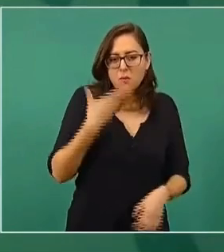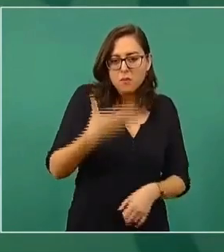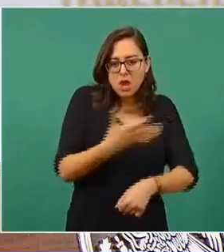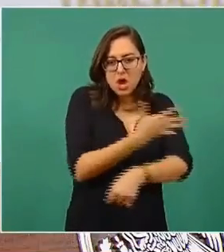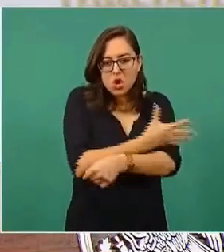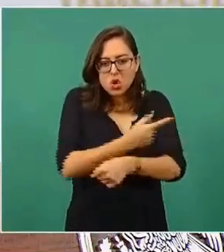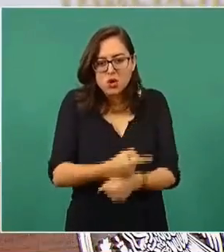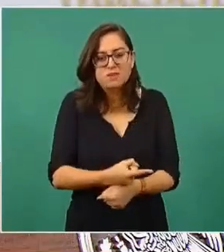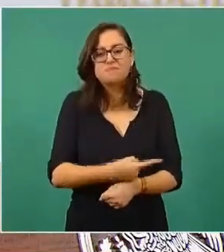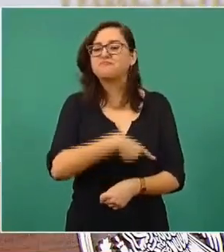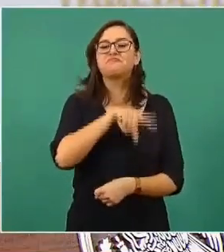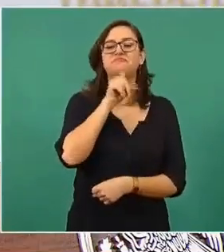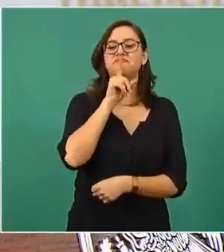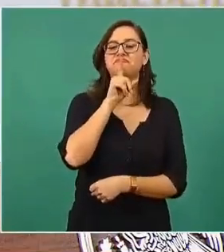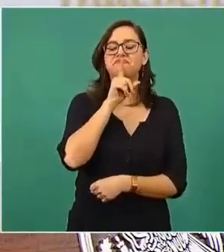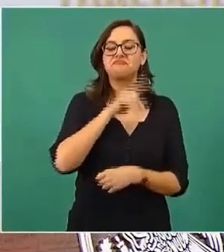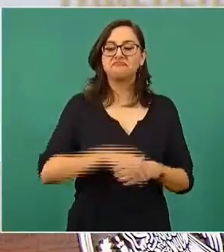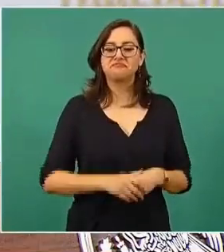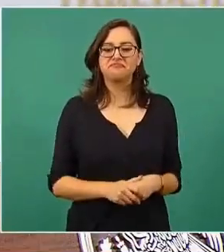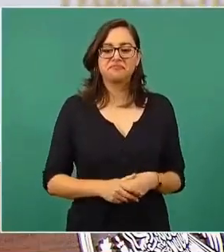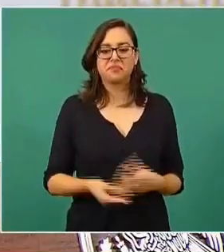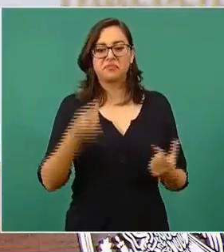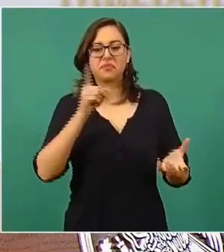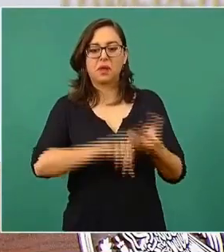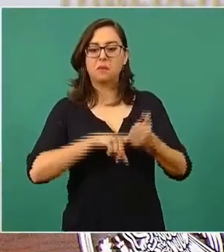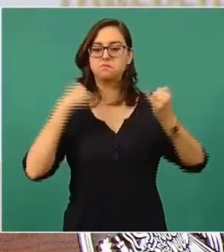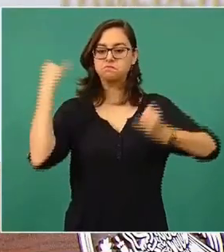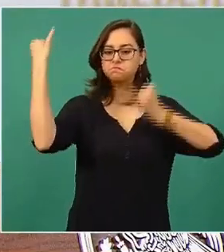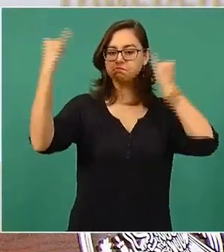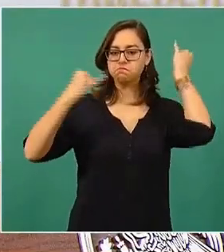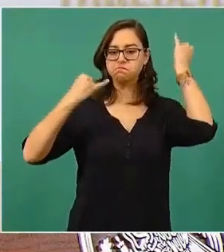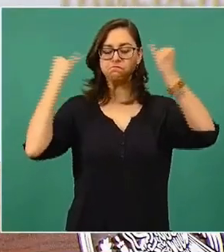la especulación financiera.